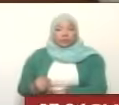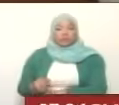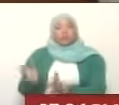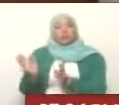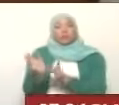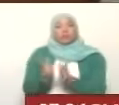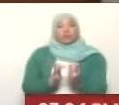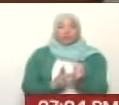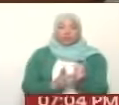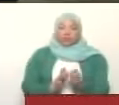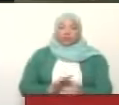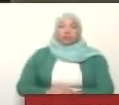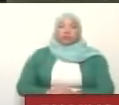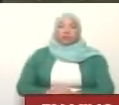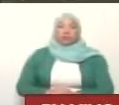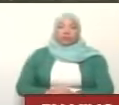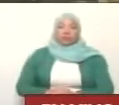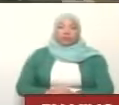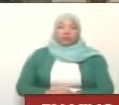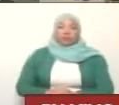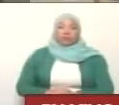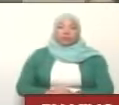Abril